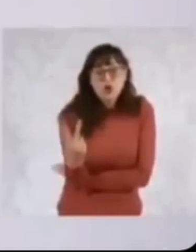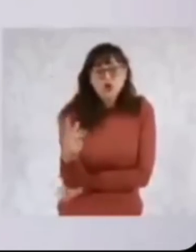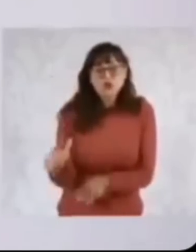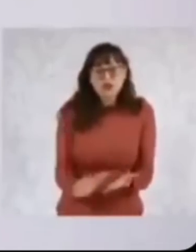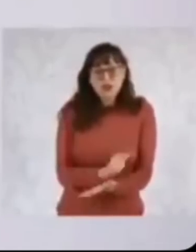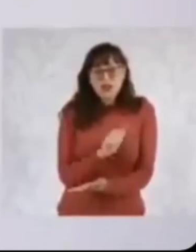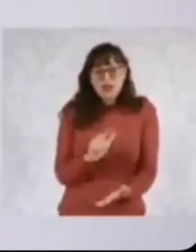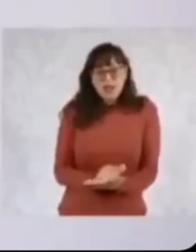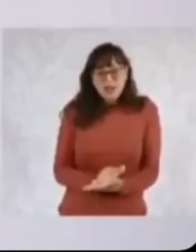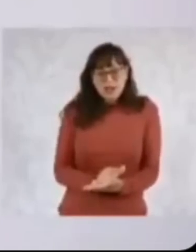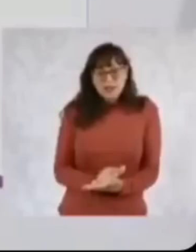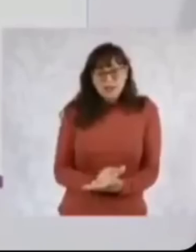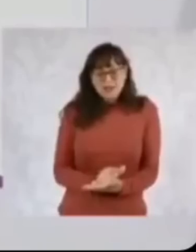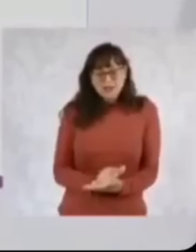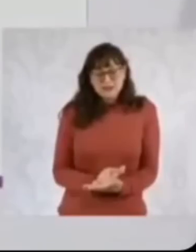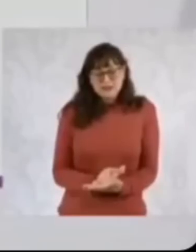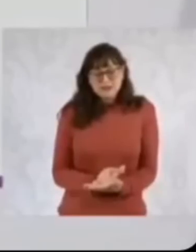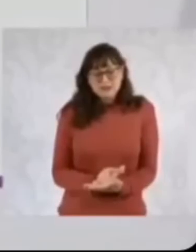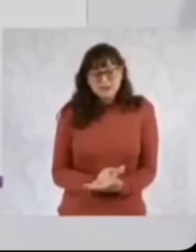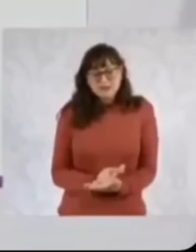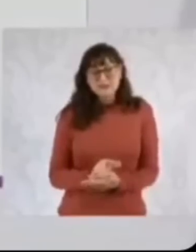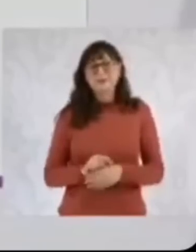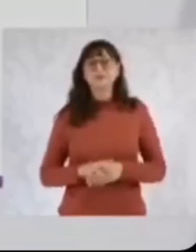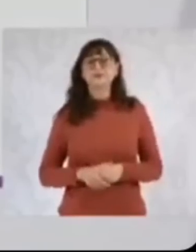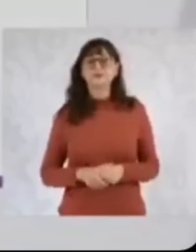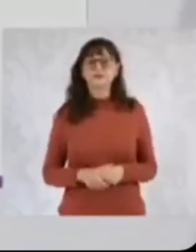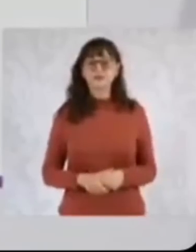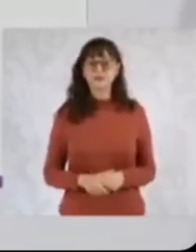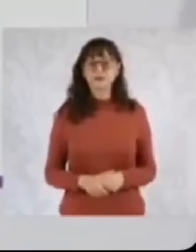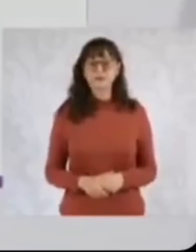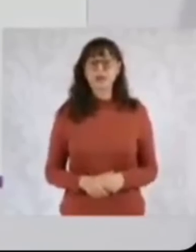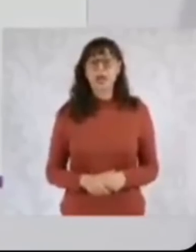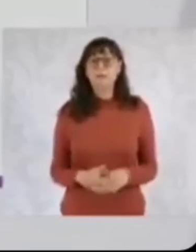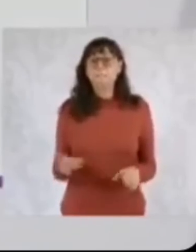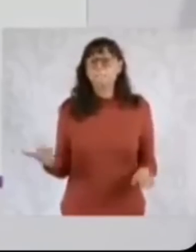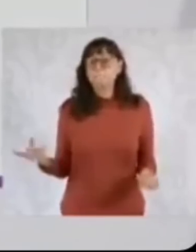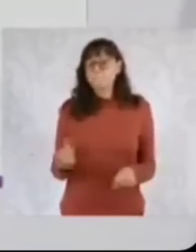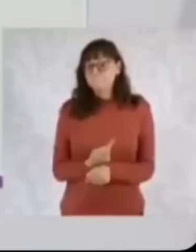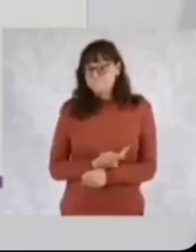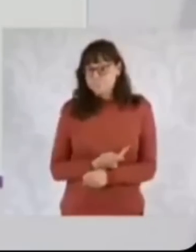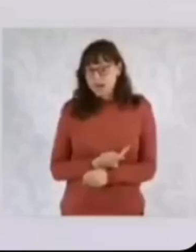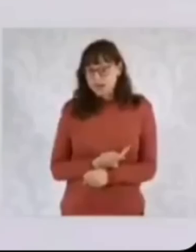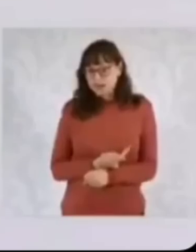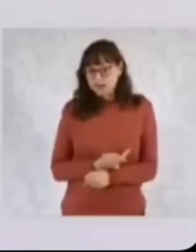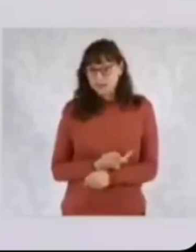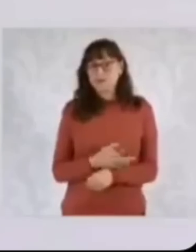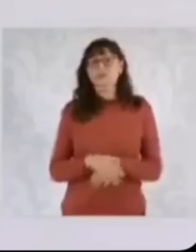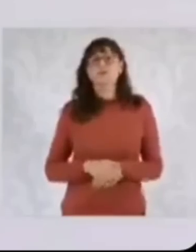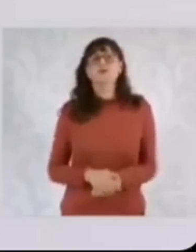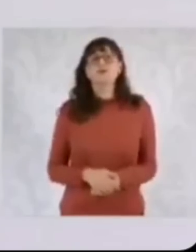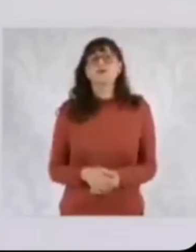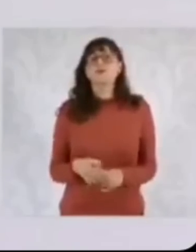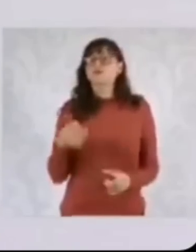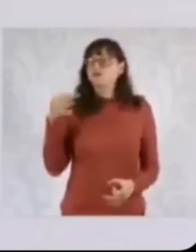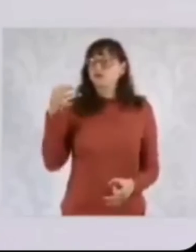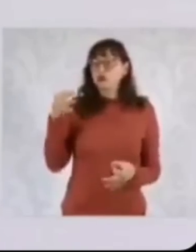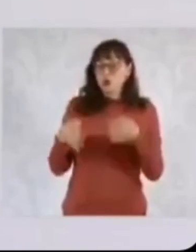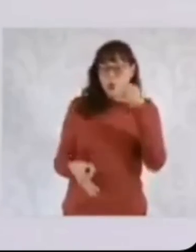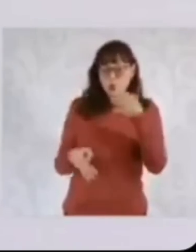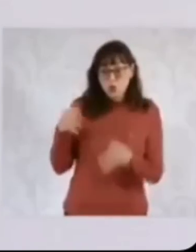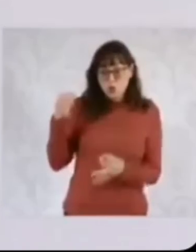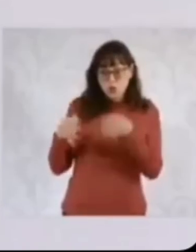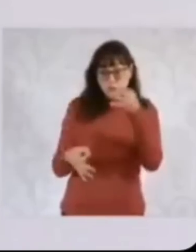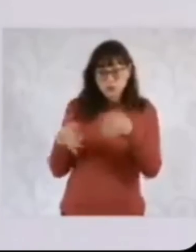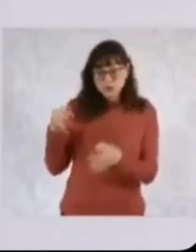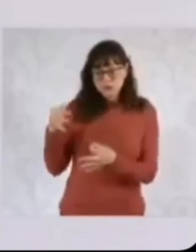Andrea Chávez. Vamos a ir a un video de un maestro y doctor en Derecho,